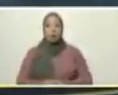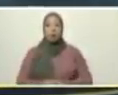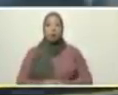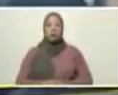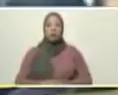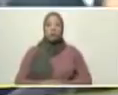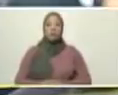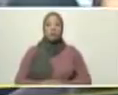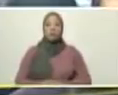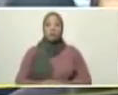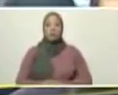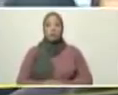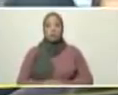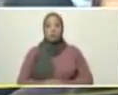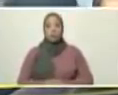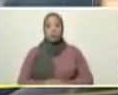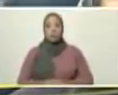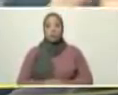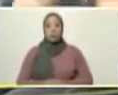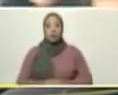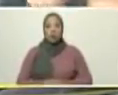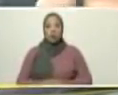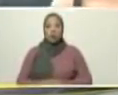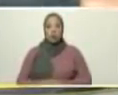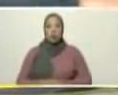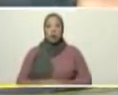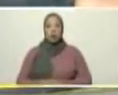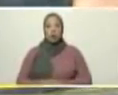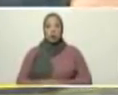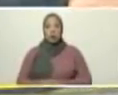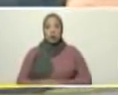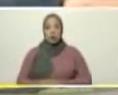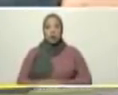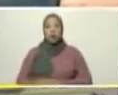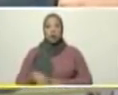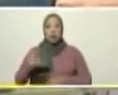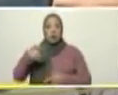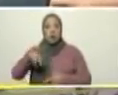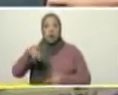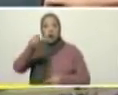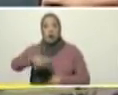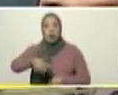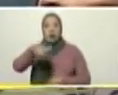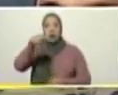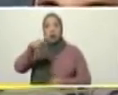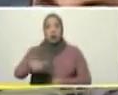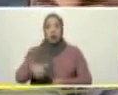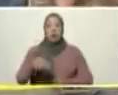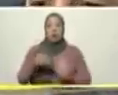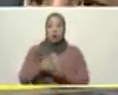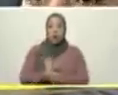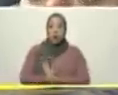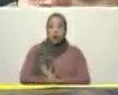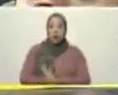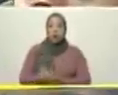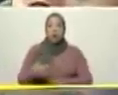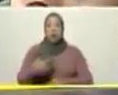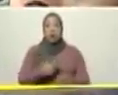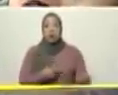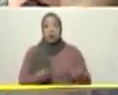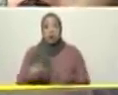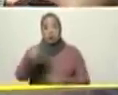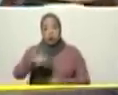entre la democracia representativa burguesa, la agotada democracia